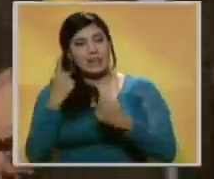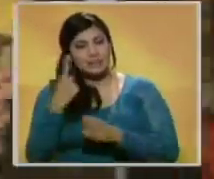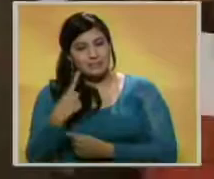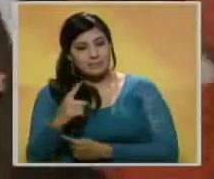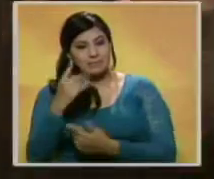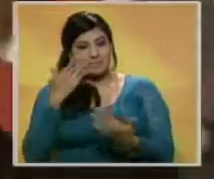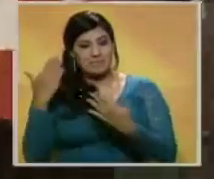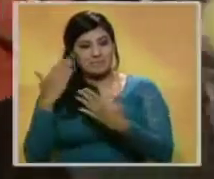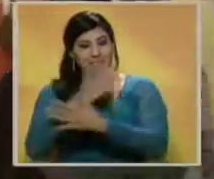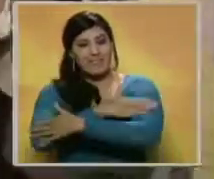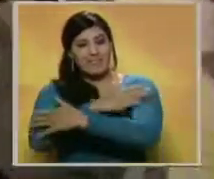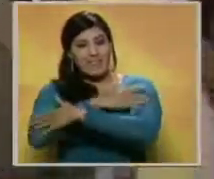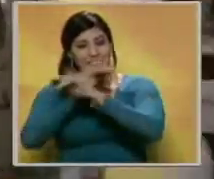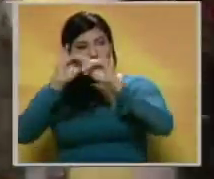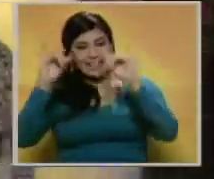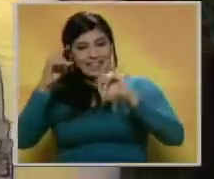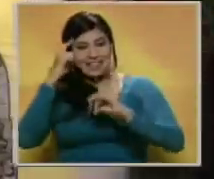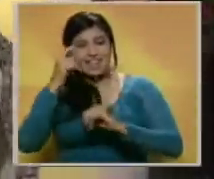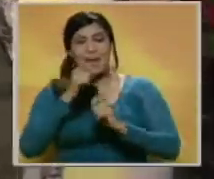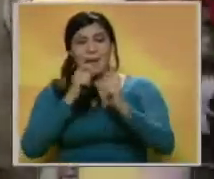periodista! ¡Feliz día!